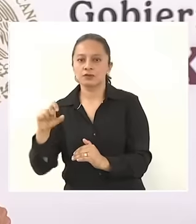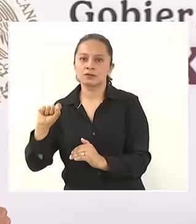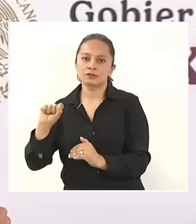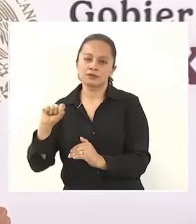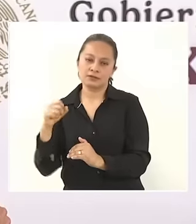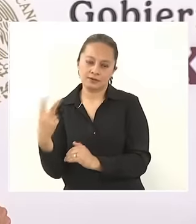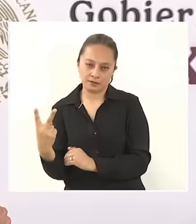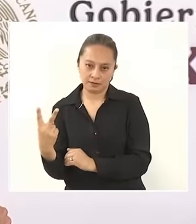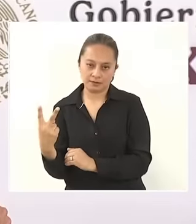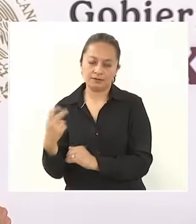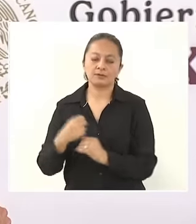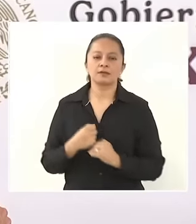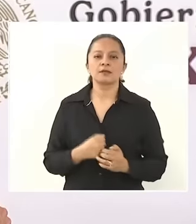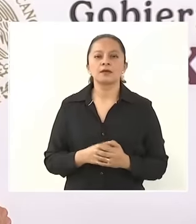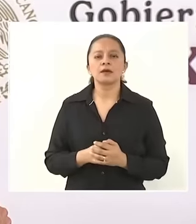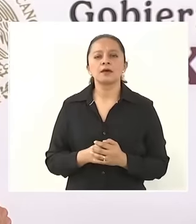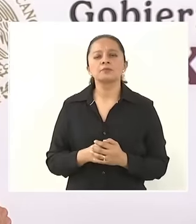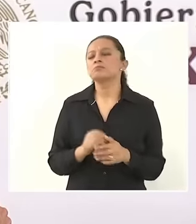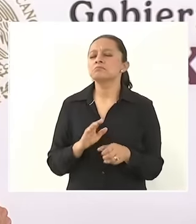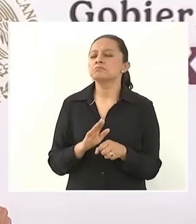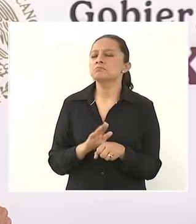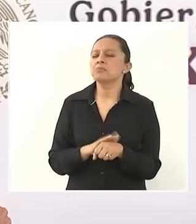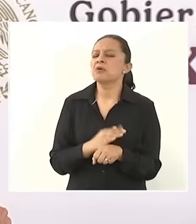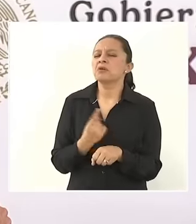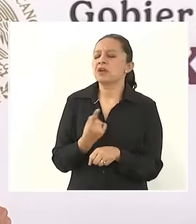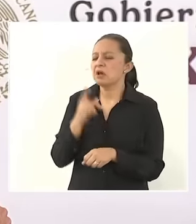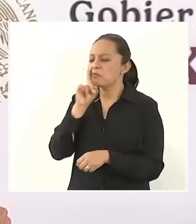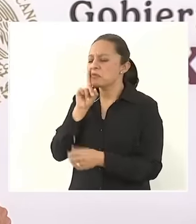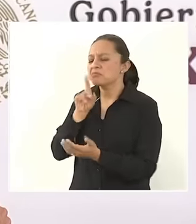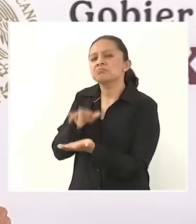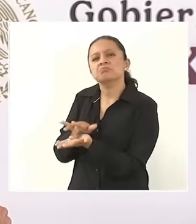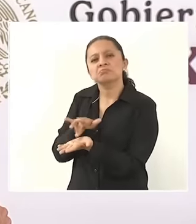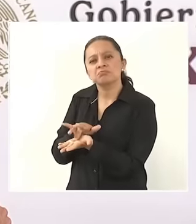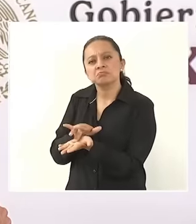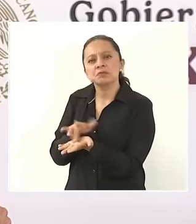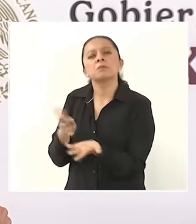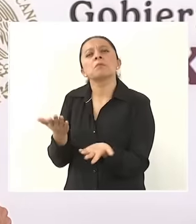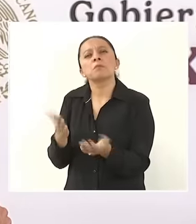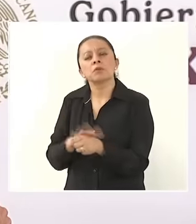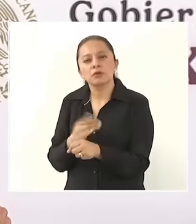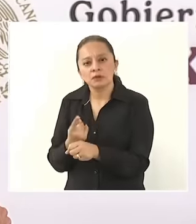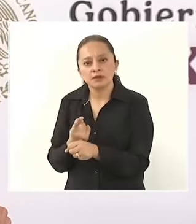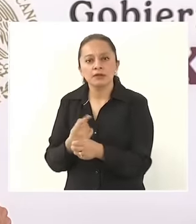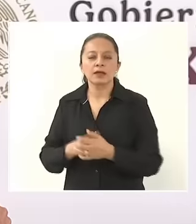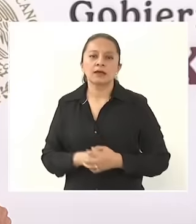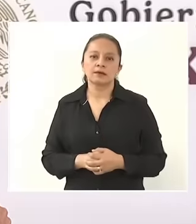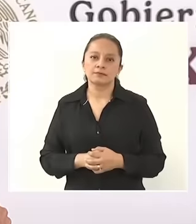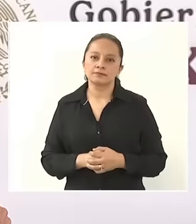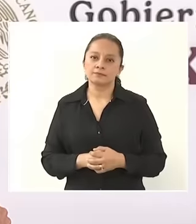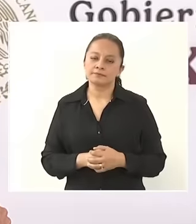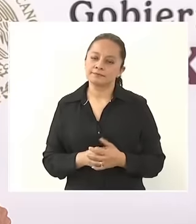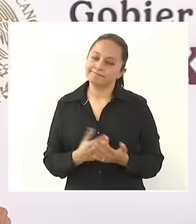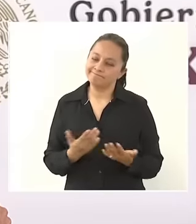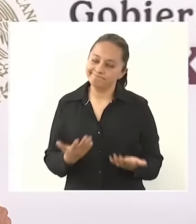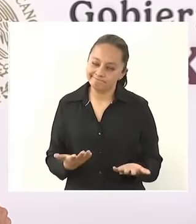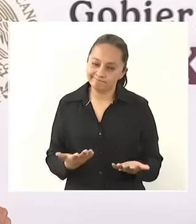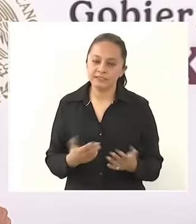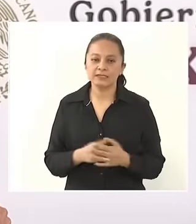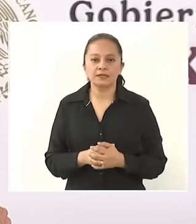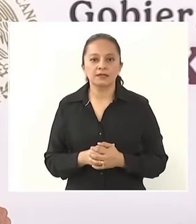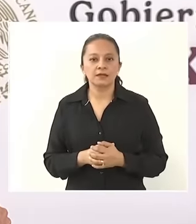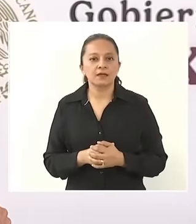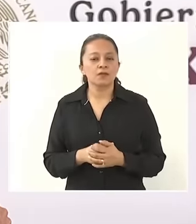y 62. ¿Por qué apoyamos a las mujeres? Pues, aunque no debería ser así,